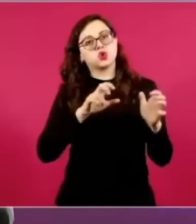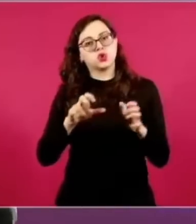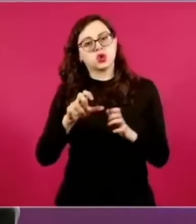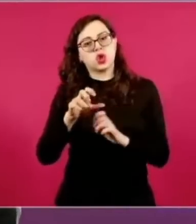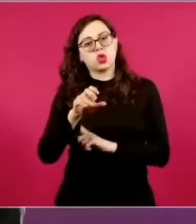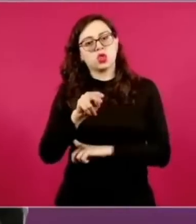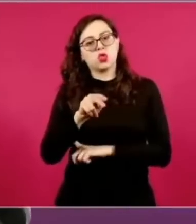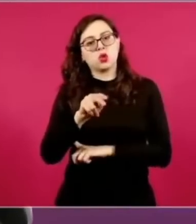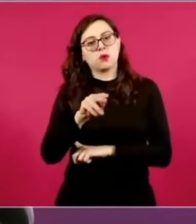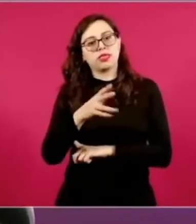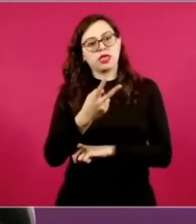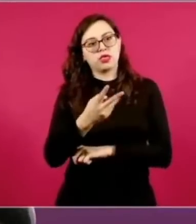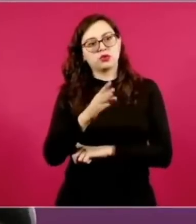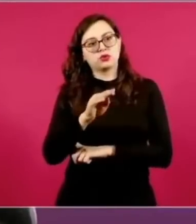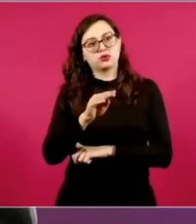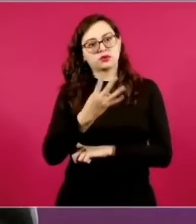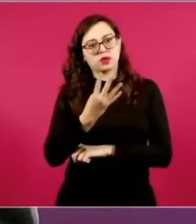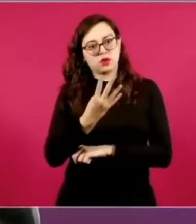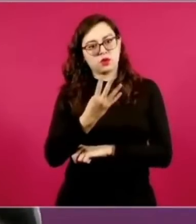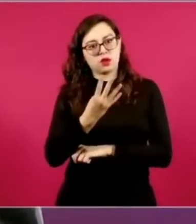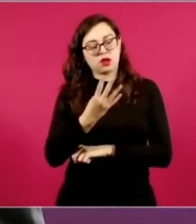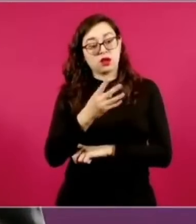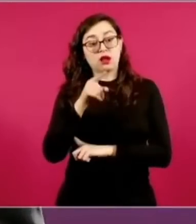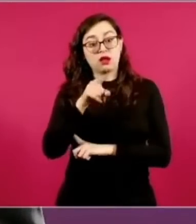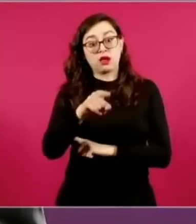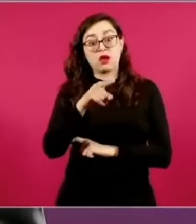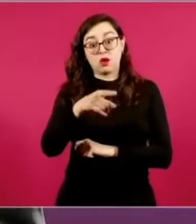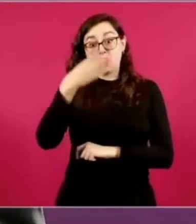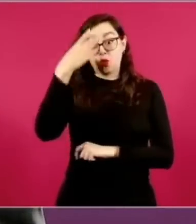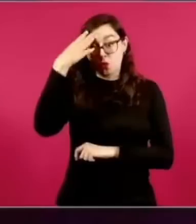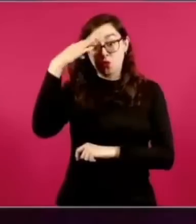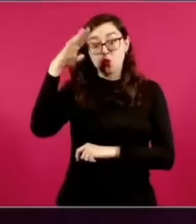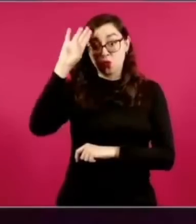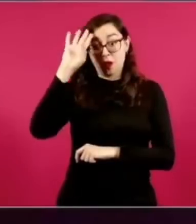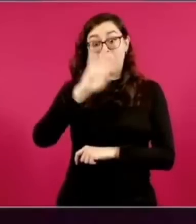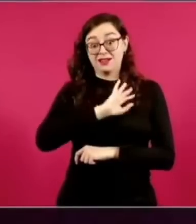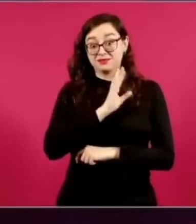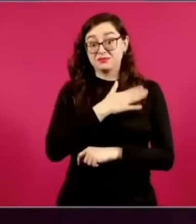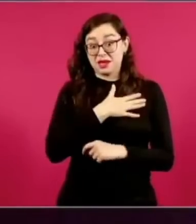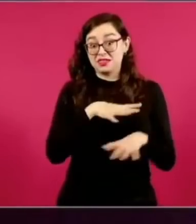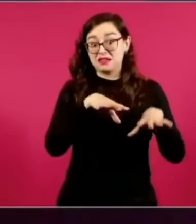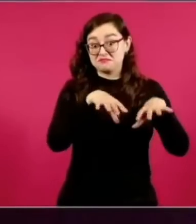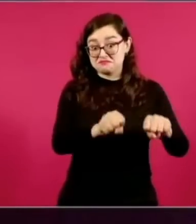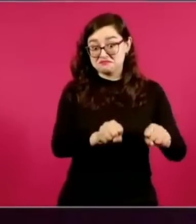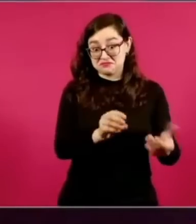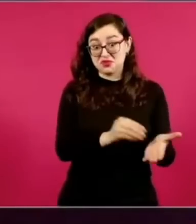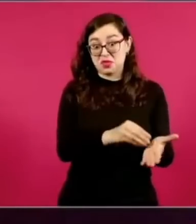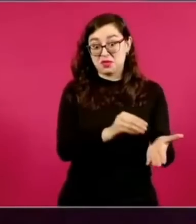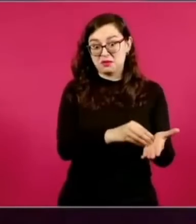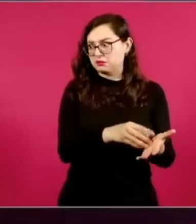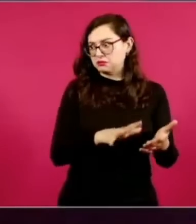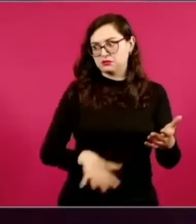1892, 94, que todavía pertenecía a España.